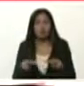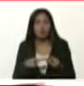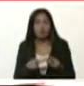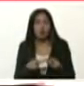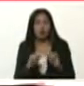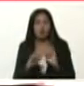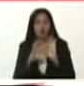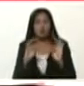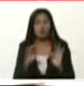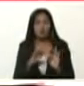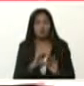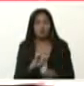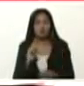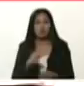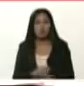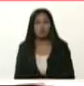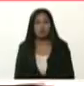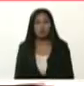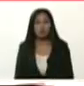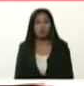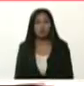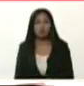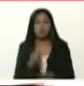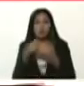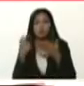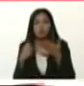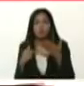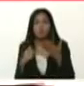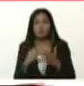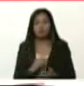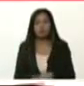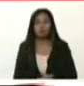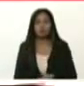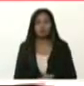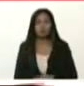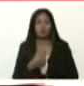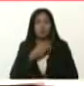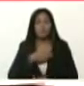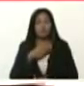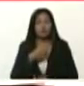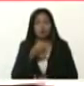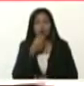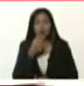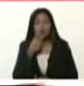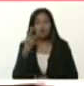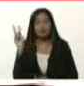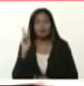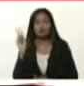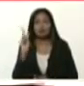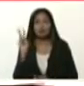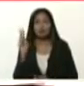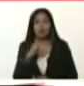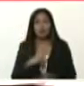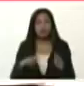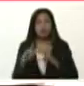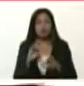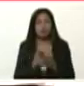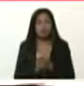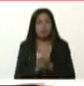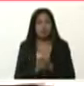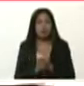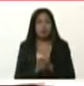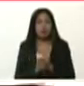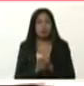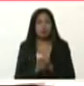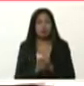urbanas, interurbanas, etcétera, etcétera. En la misión Venezuela Bella, queridos compatriotas. También en